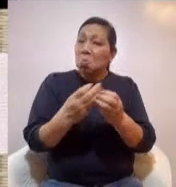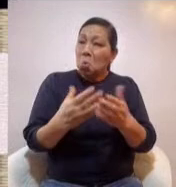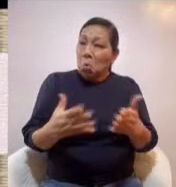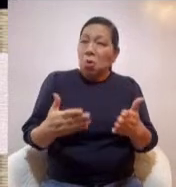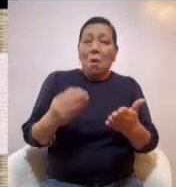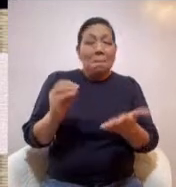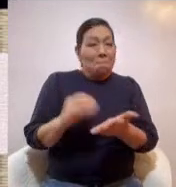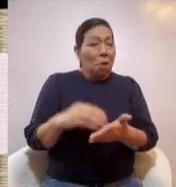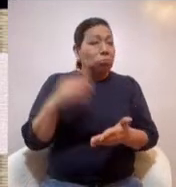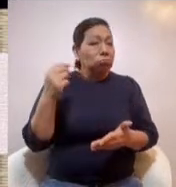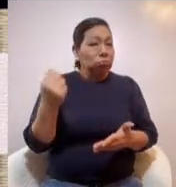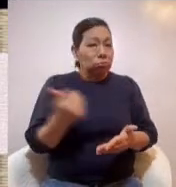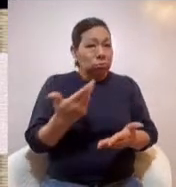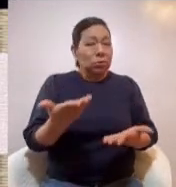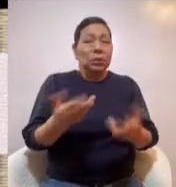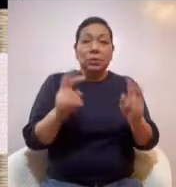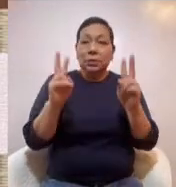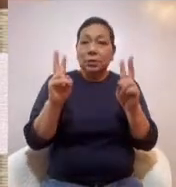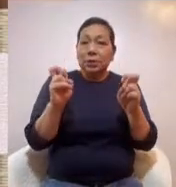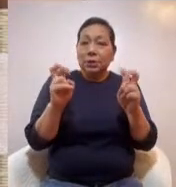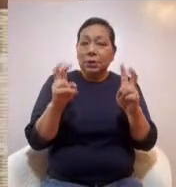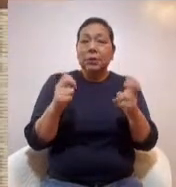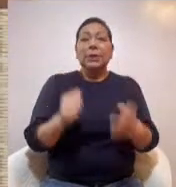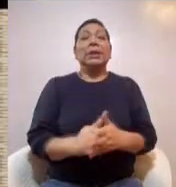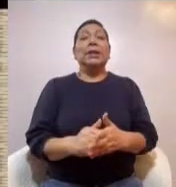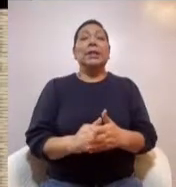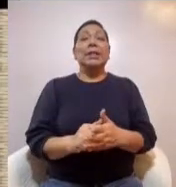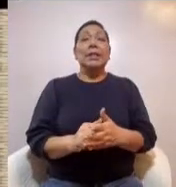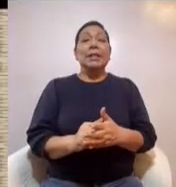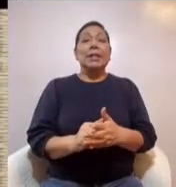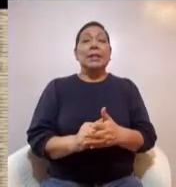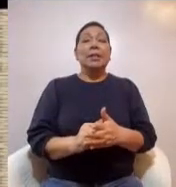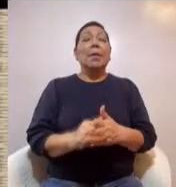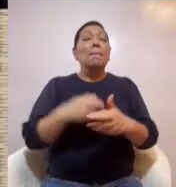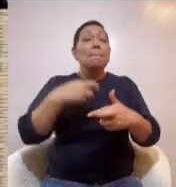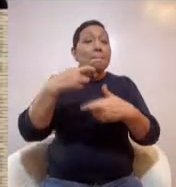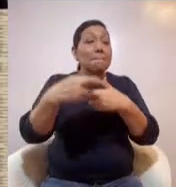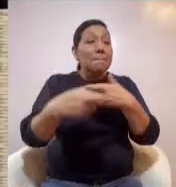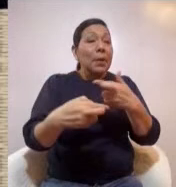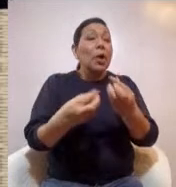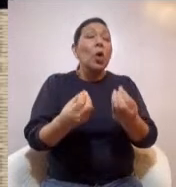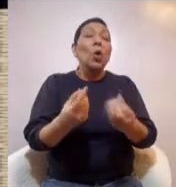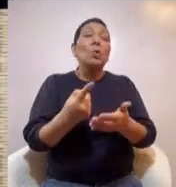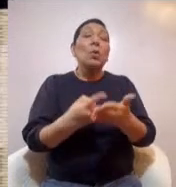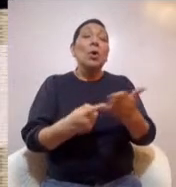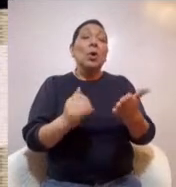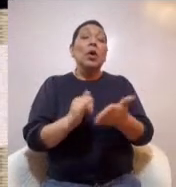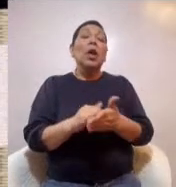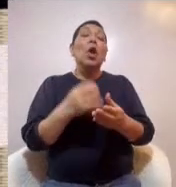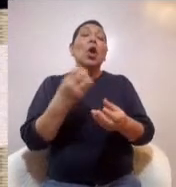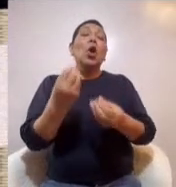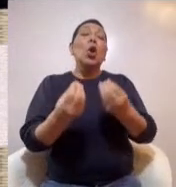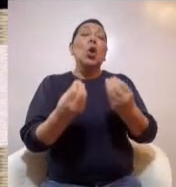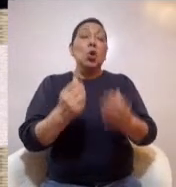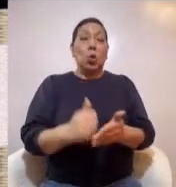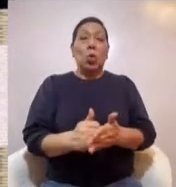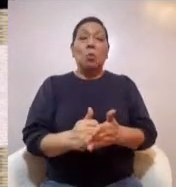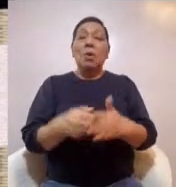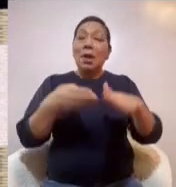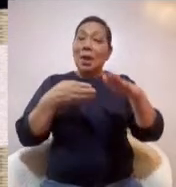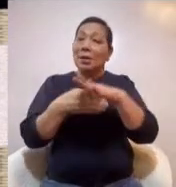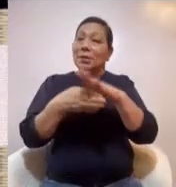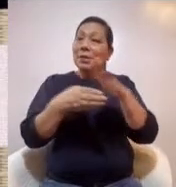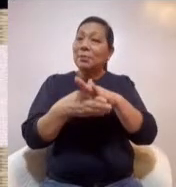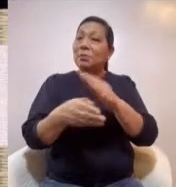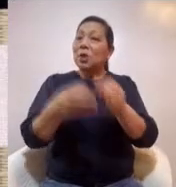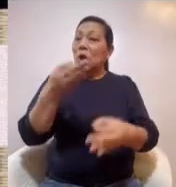ha ido mucho más rápido en términos de producto como tal, de cómo ha ido